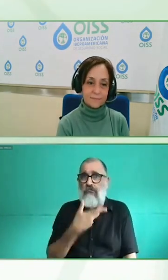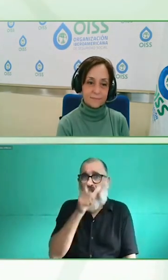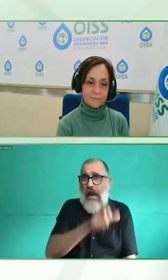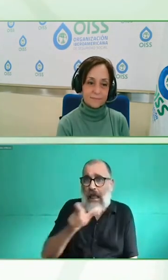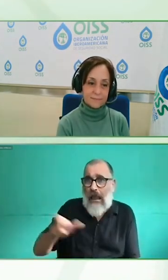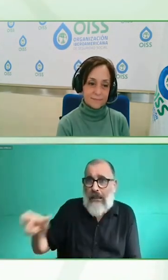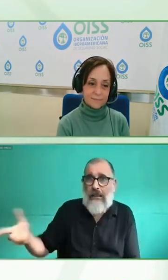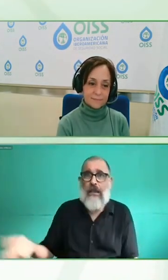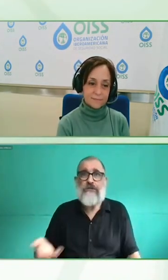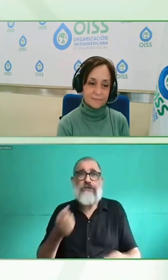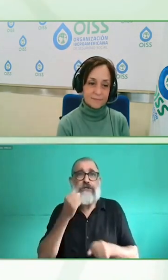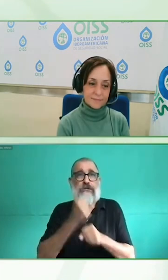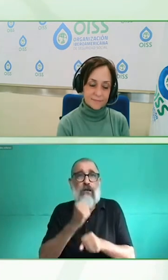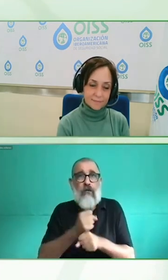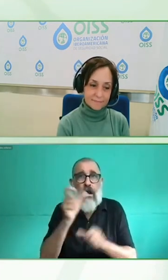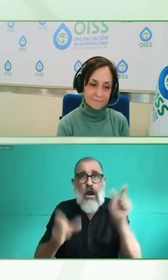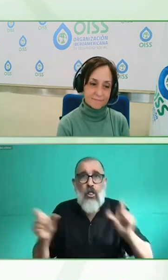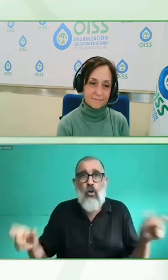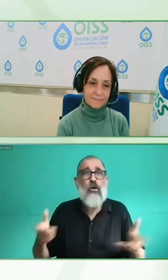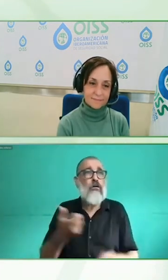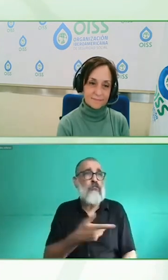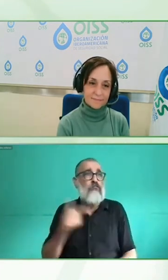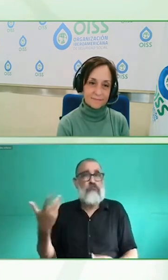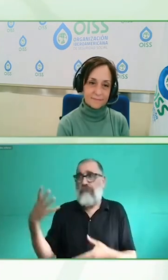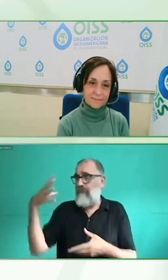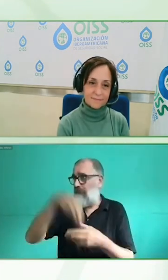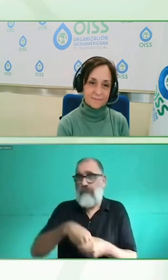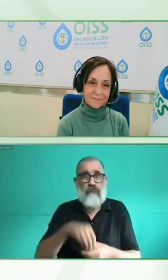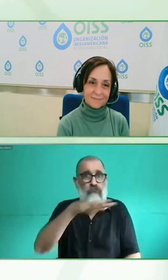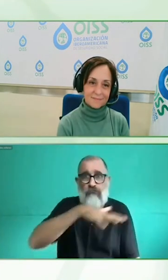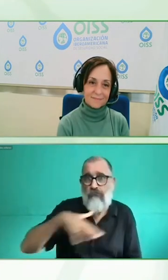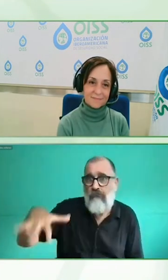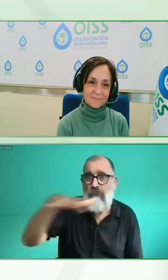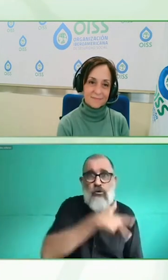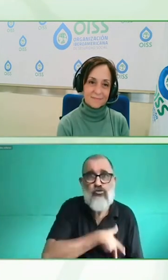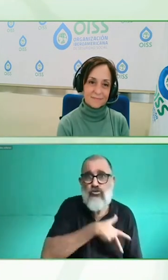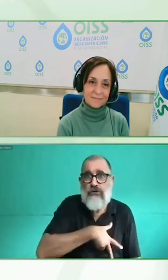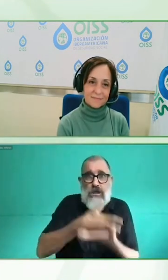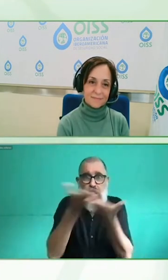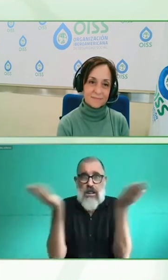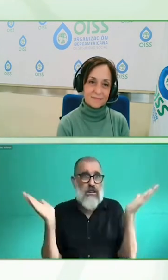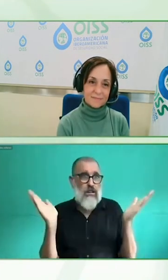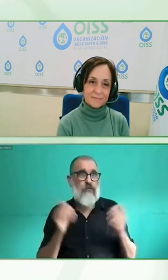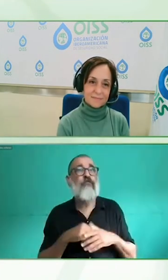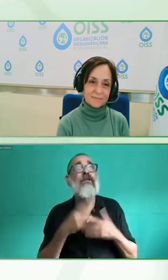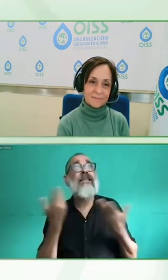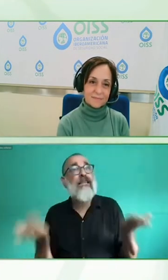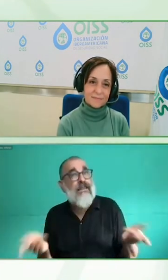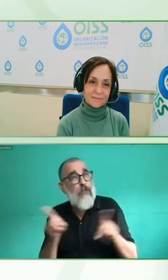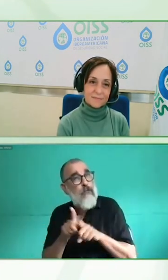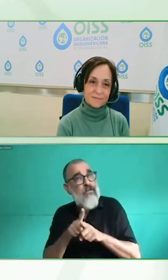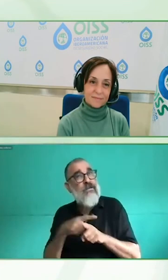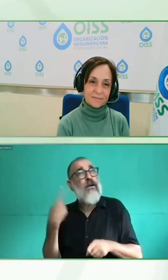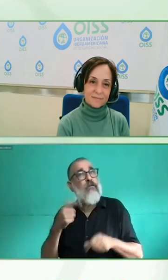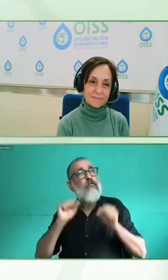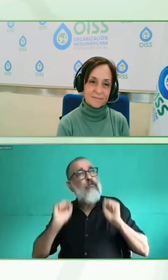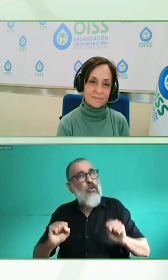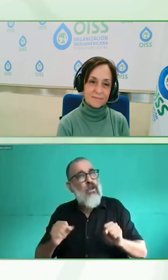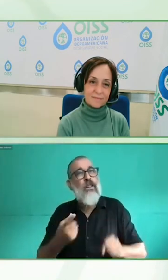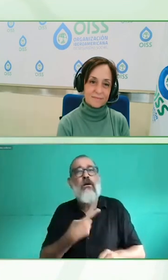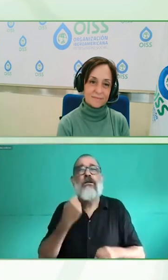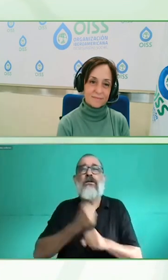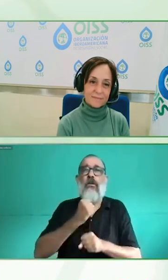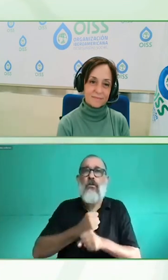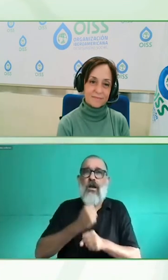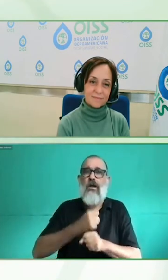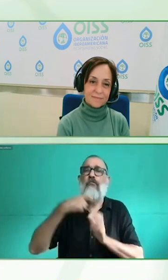pero estoy en Perú y en Lima busco una gasolinera de Repsol porque sé que tengo un baño. Ellos realmente se lo han creído y no es, cuando tú lo haces desde el principio no es mucho más caro, que es